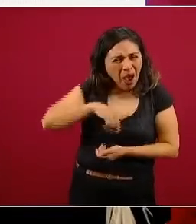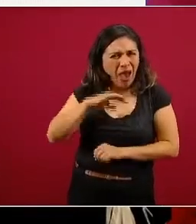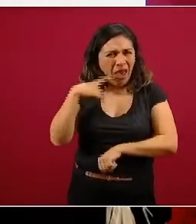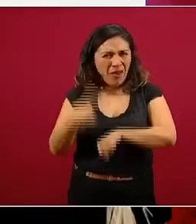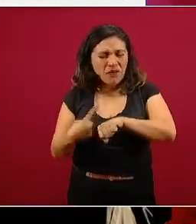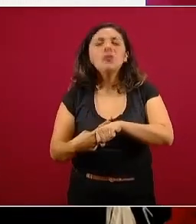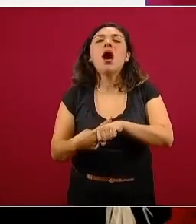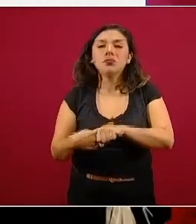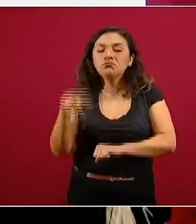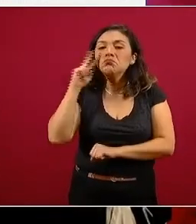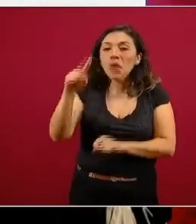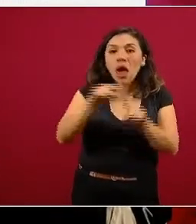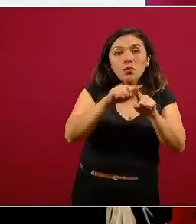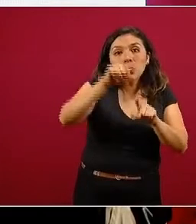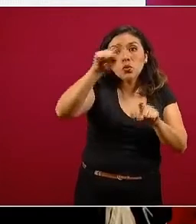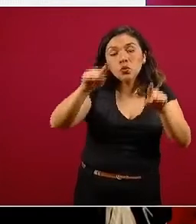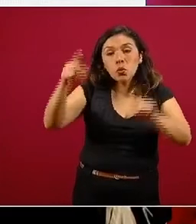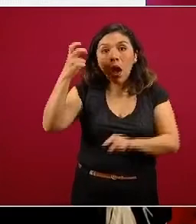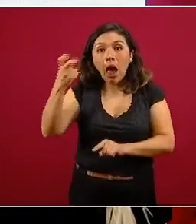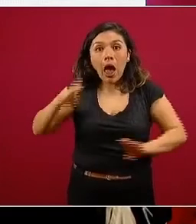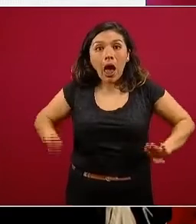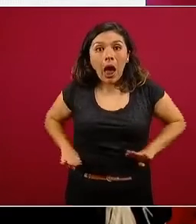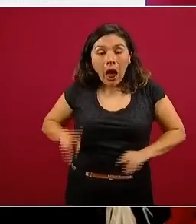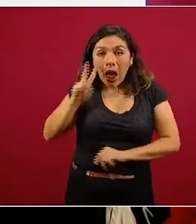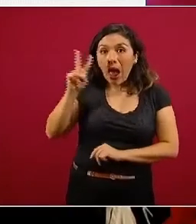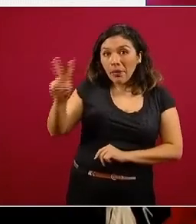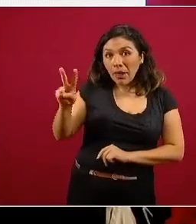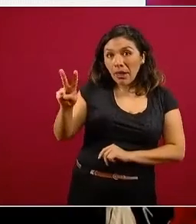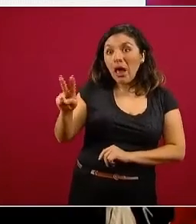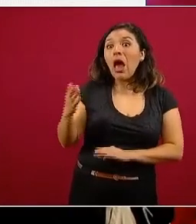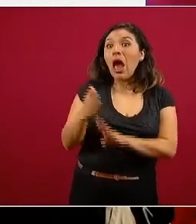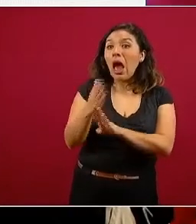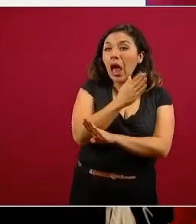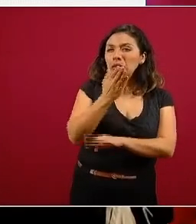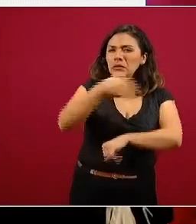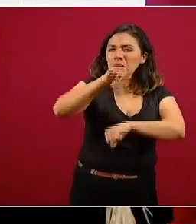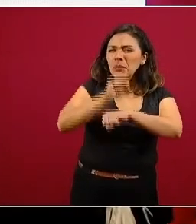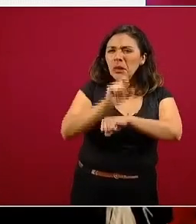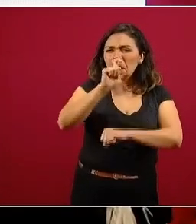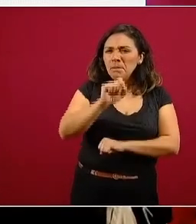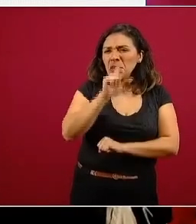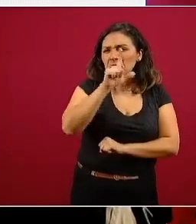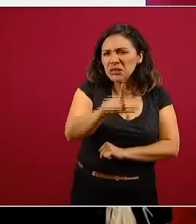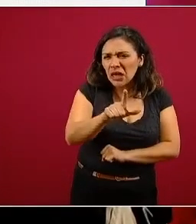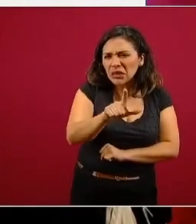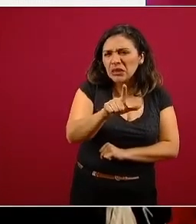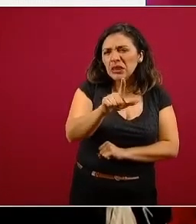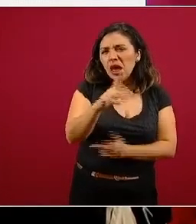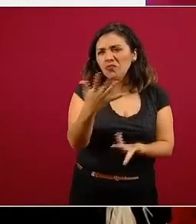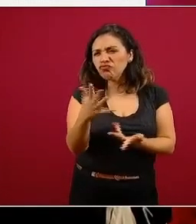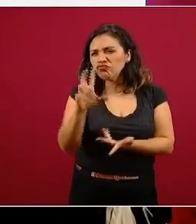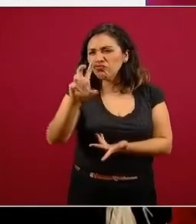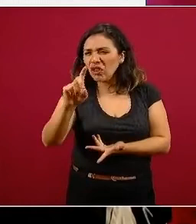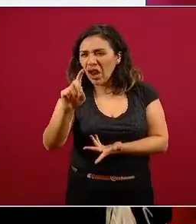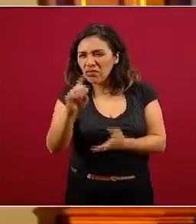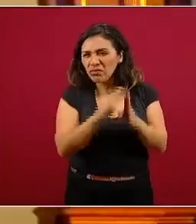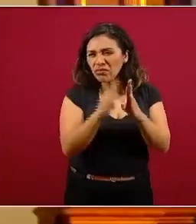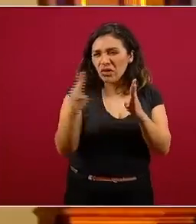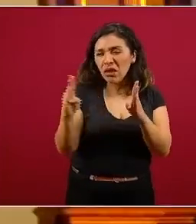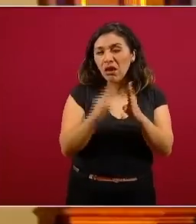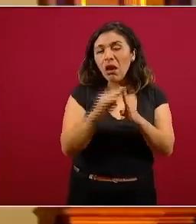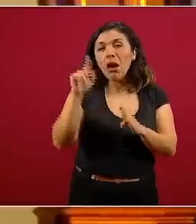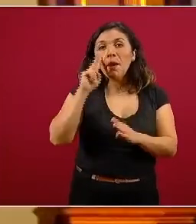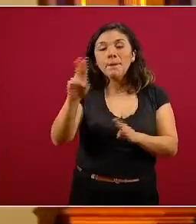pues entonces vemos esta curva que en su momento había llegado entre la semana 27 y 30 a